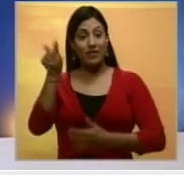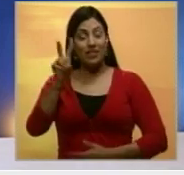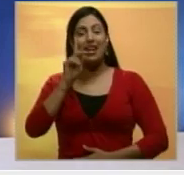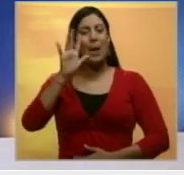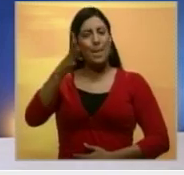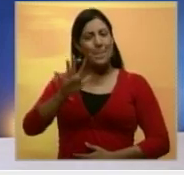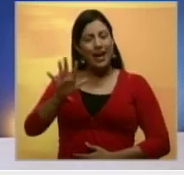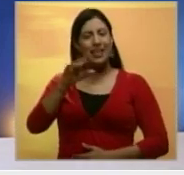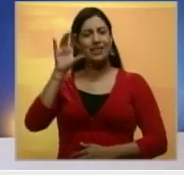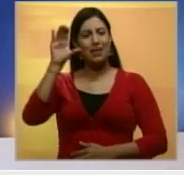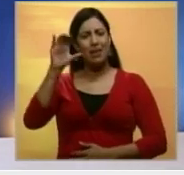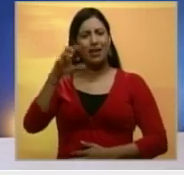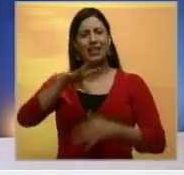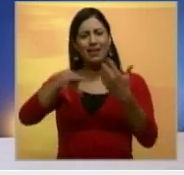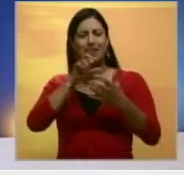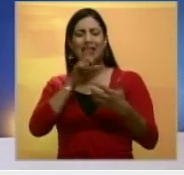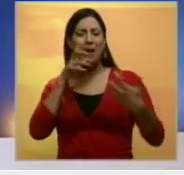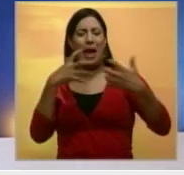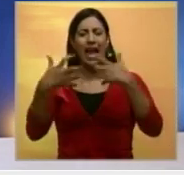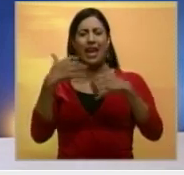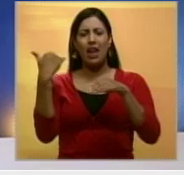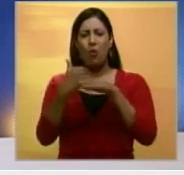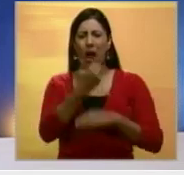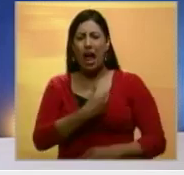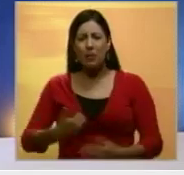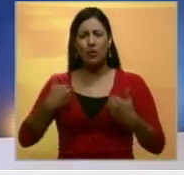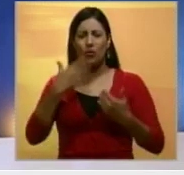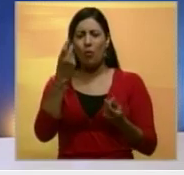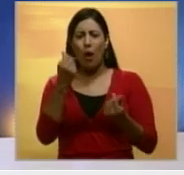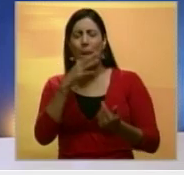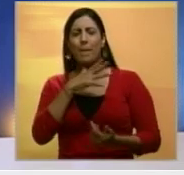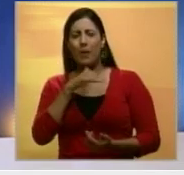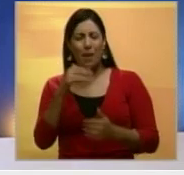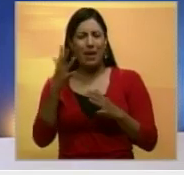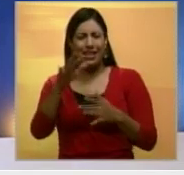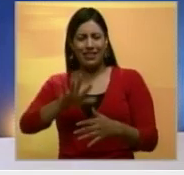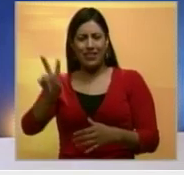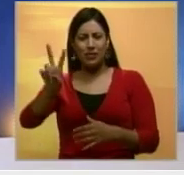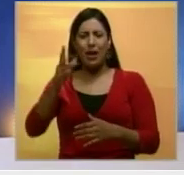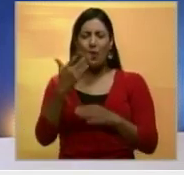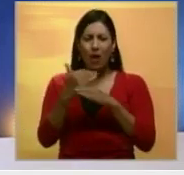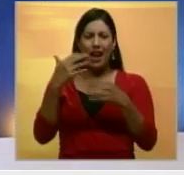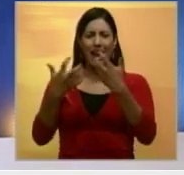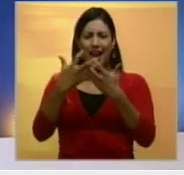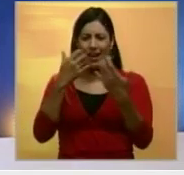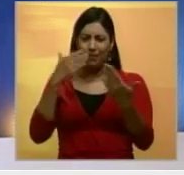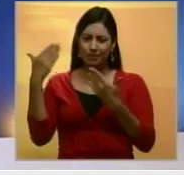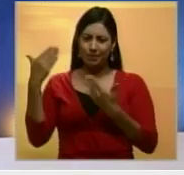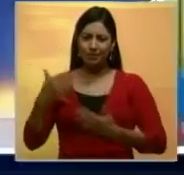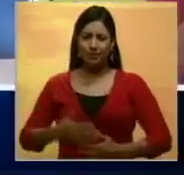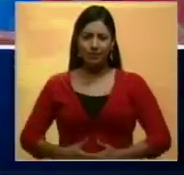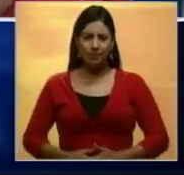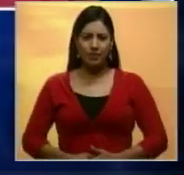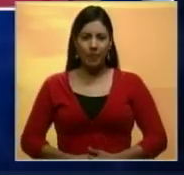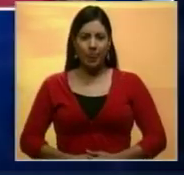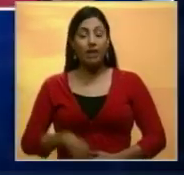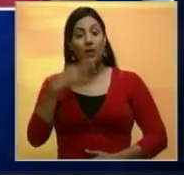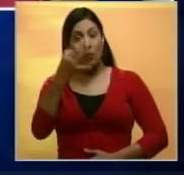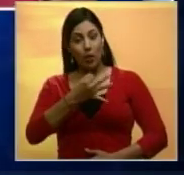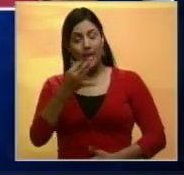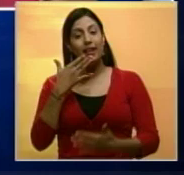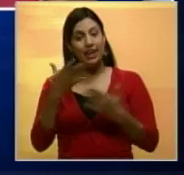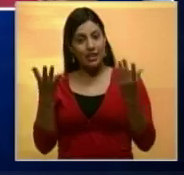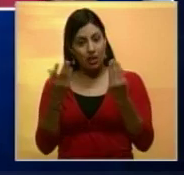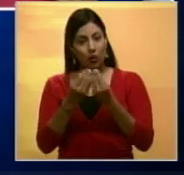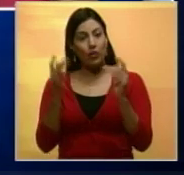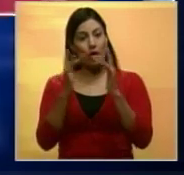es similar a un país en condición de guerra. Diana Martínez se encuentra con él y nos ofrece todos los detalles. Buenas tardes, Diana. Buenas tardes, gracias